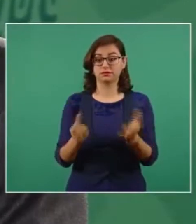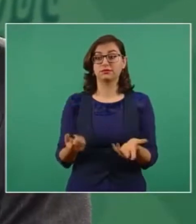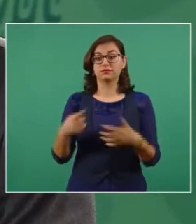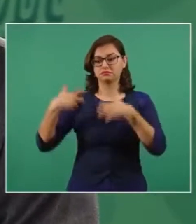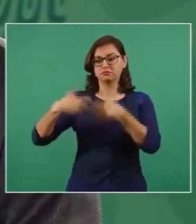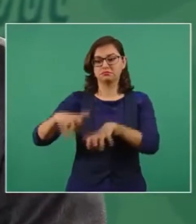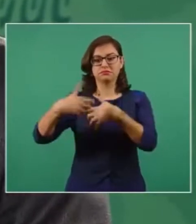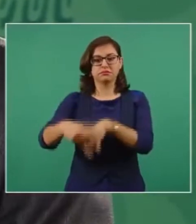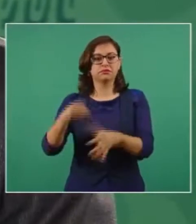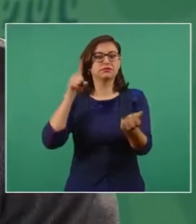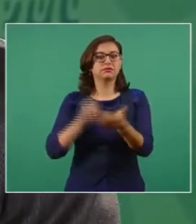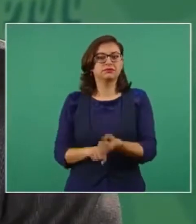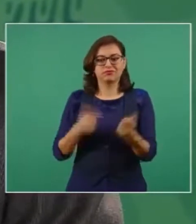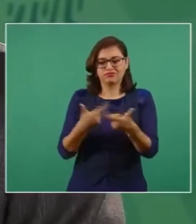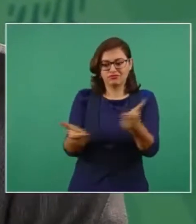provocadores,